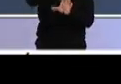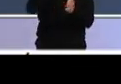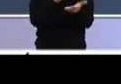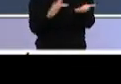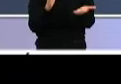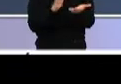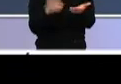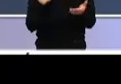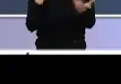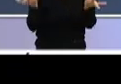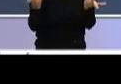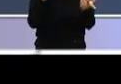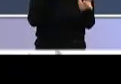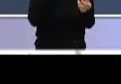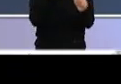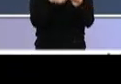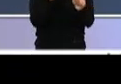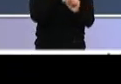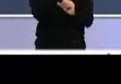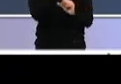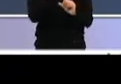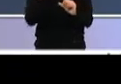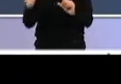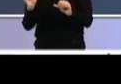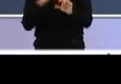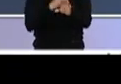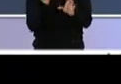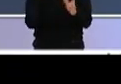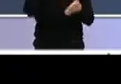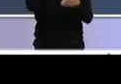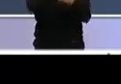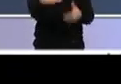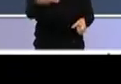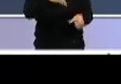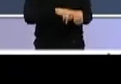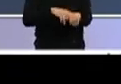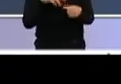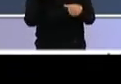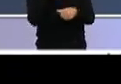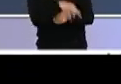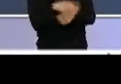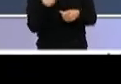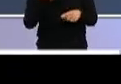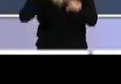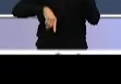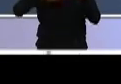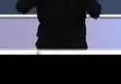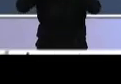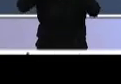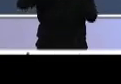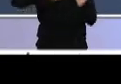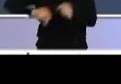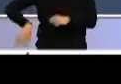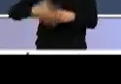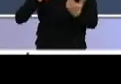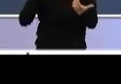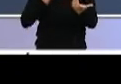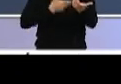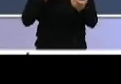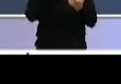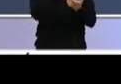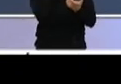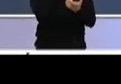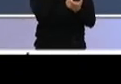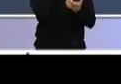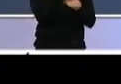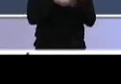leer. La tipología es grande, porque cuando tú entras a un hospital, te quitan los lentes, si tienes lentes de